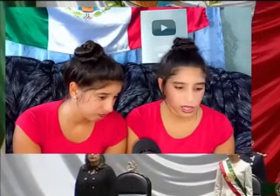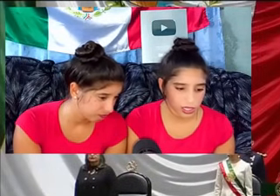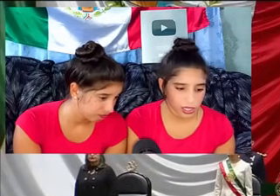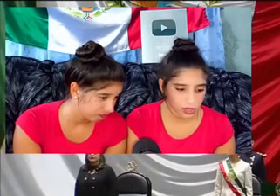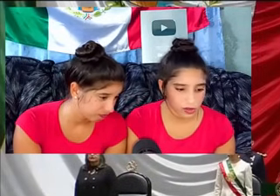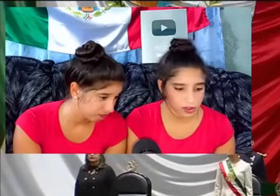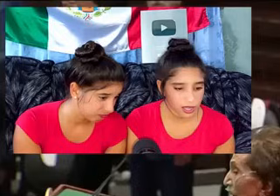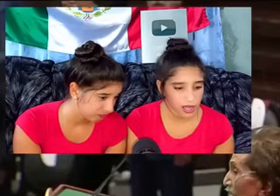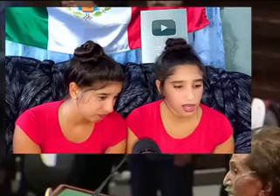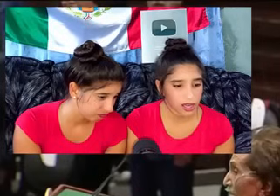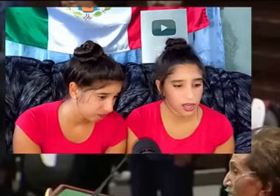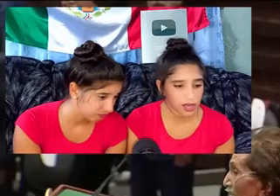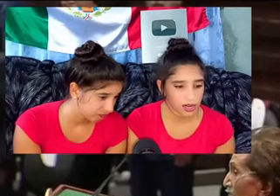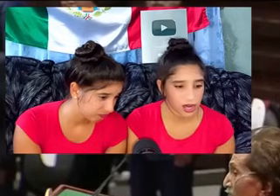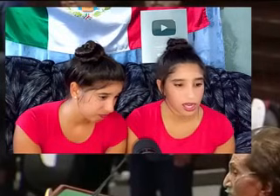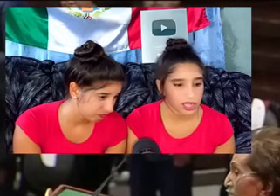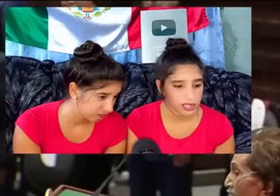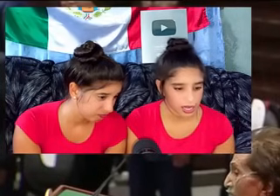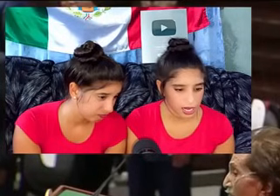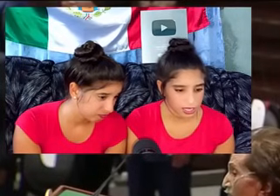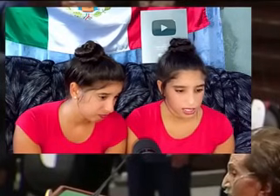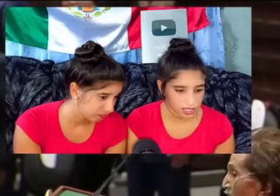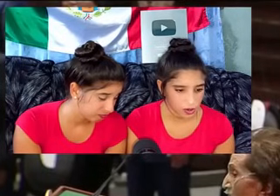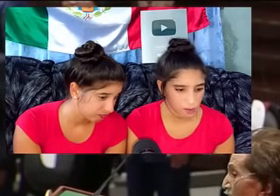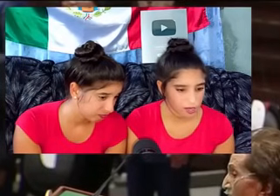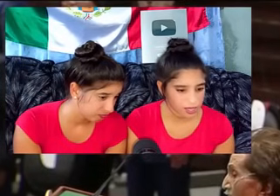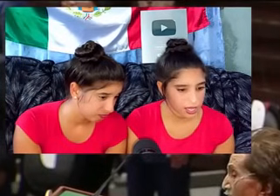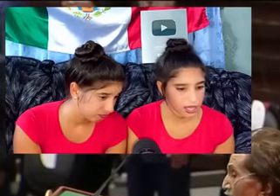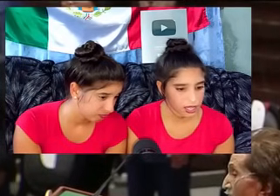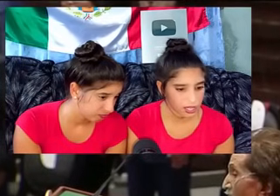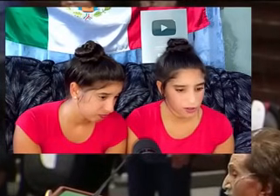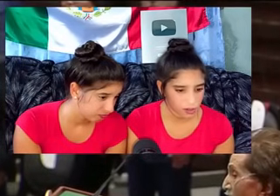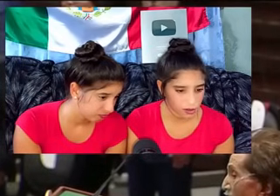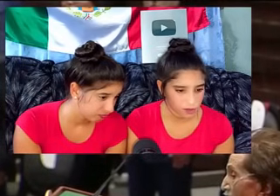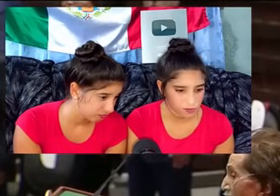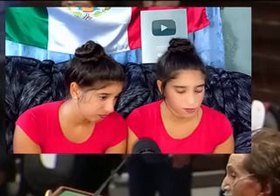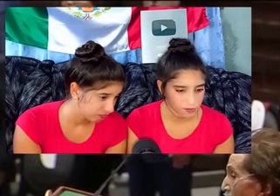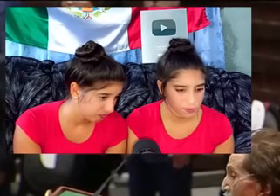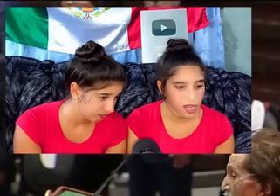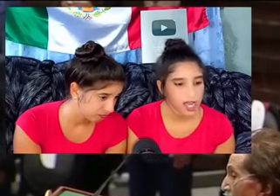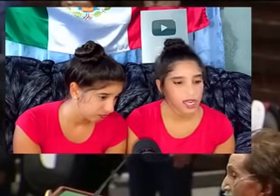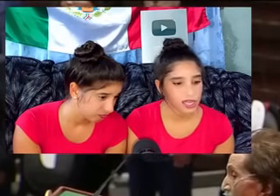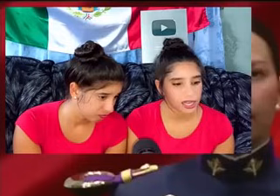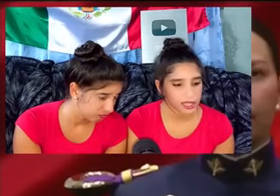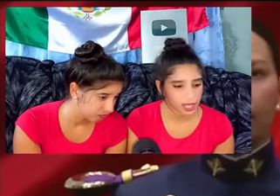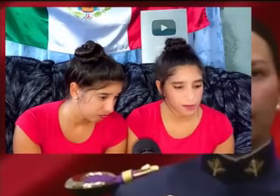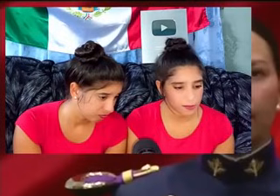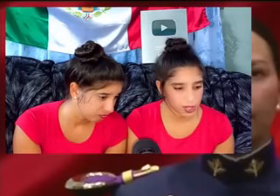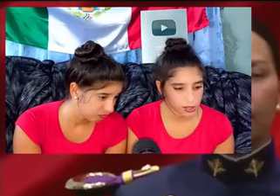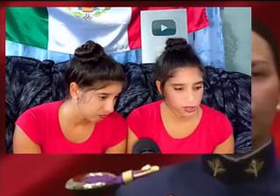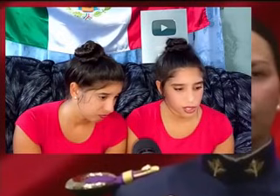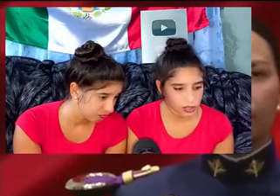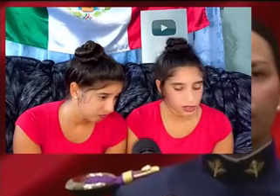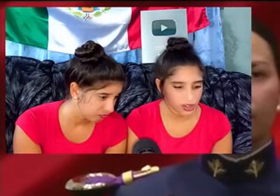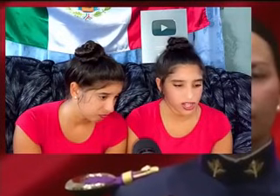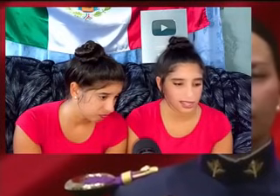Mexicanos al grito de guerra de la seda prestar el vino y retiemble